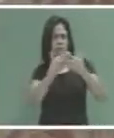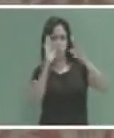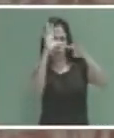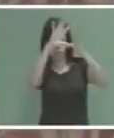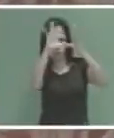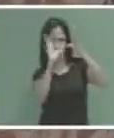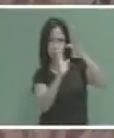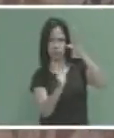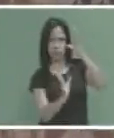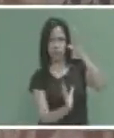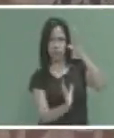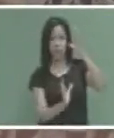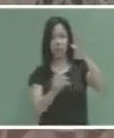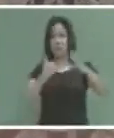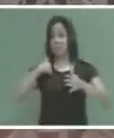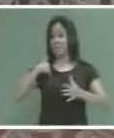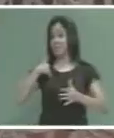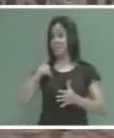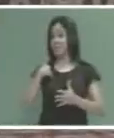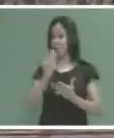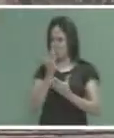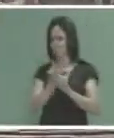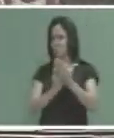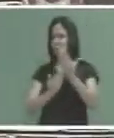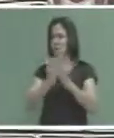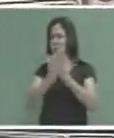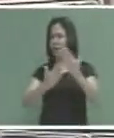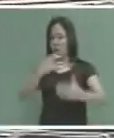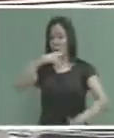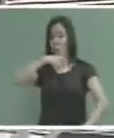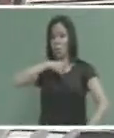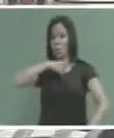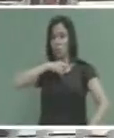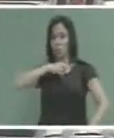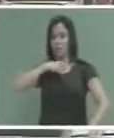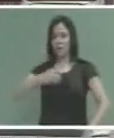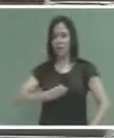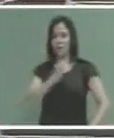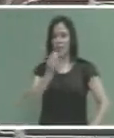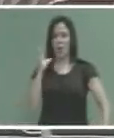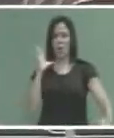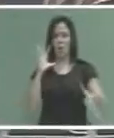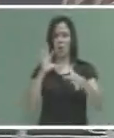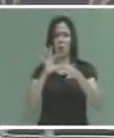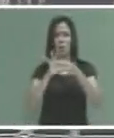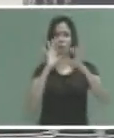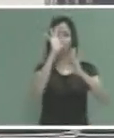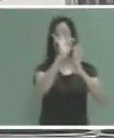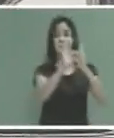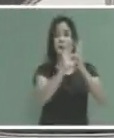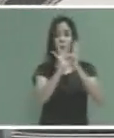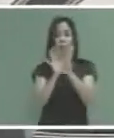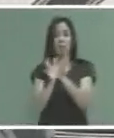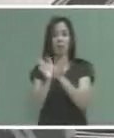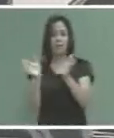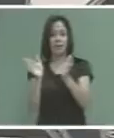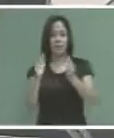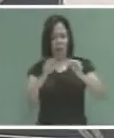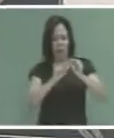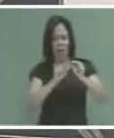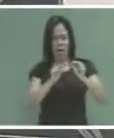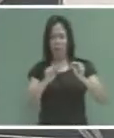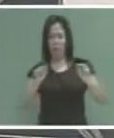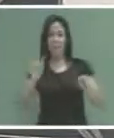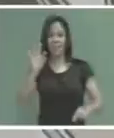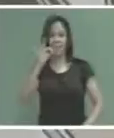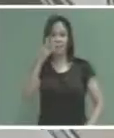que individualmente mantienen un espacio propio y que en conjunto ofrecen una visión de tiempo y espacio. La línea y la forma